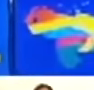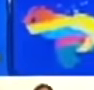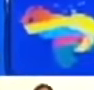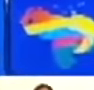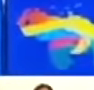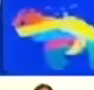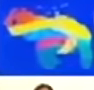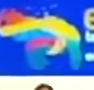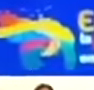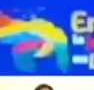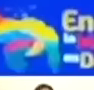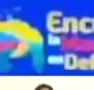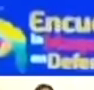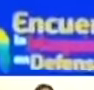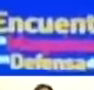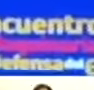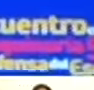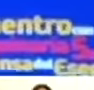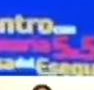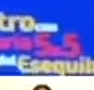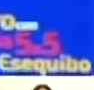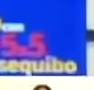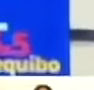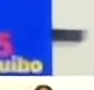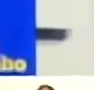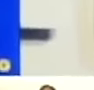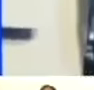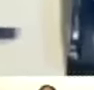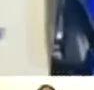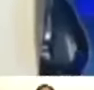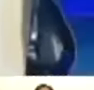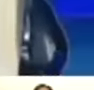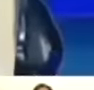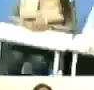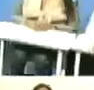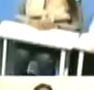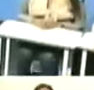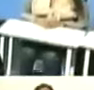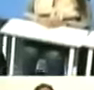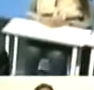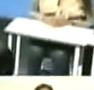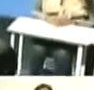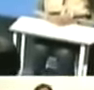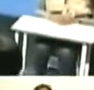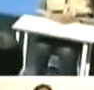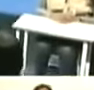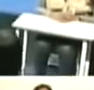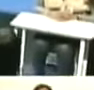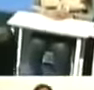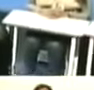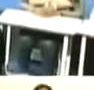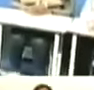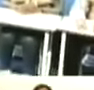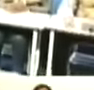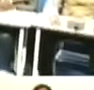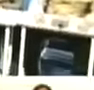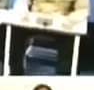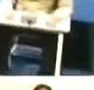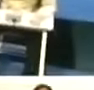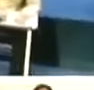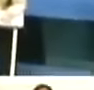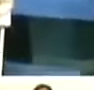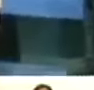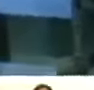por favor. Presidente, puede pasar a la estación número 1 y le va a entregar su cédula de identidad. Correcto. Entrega. A